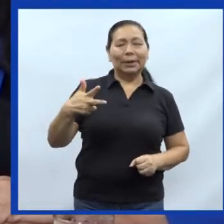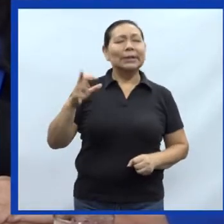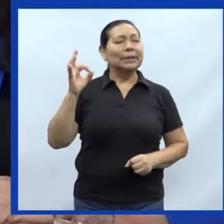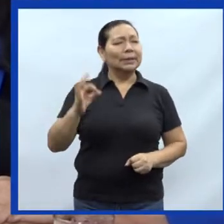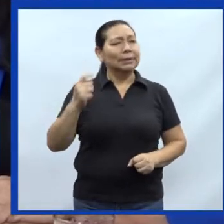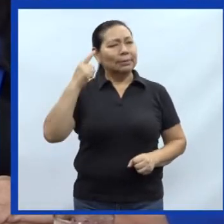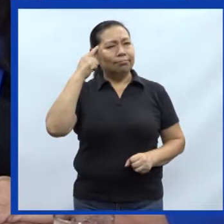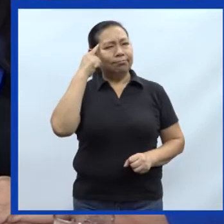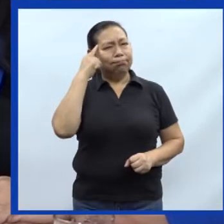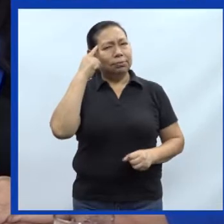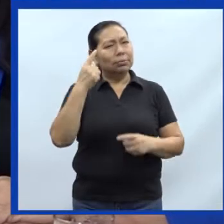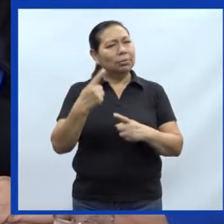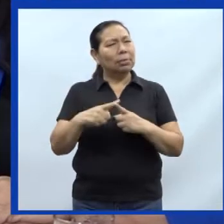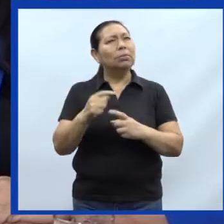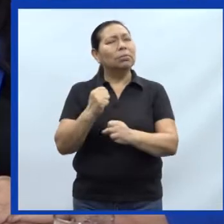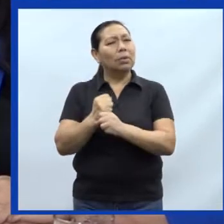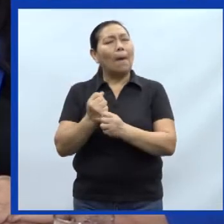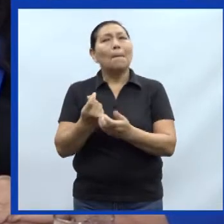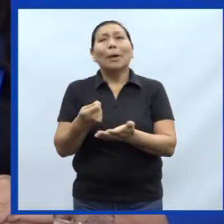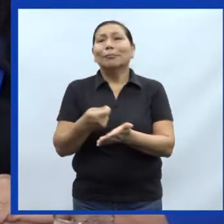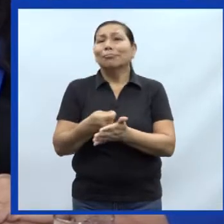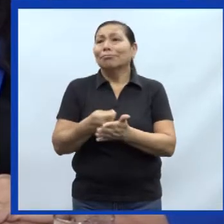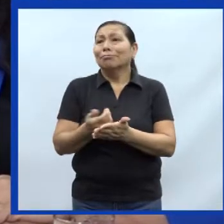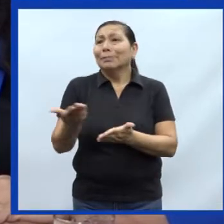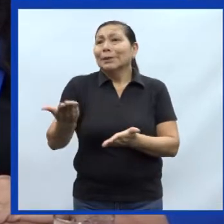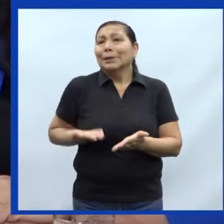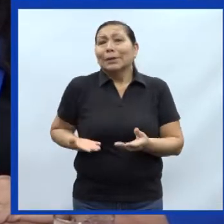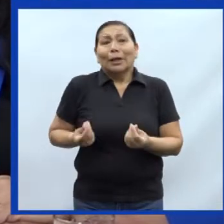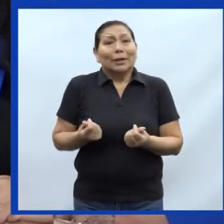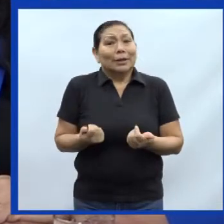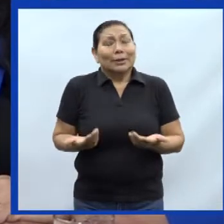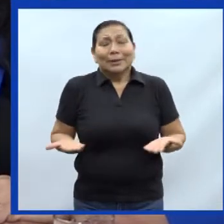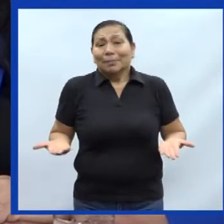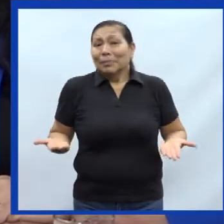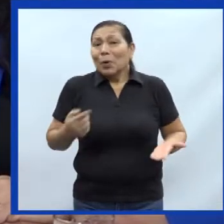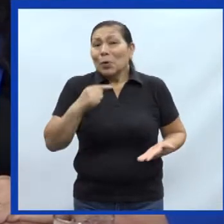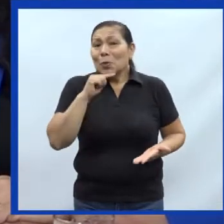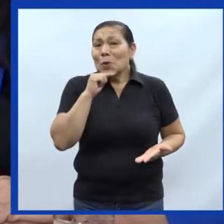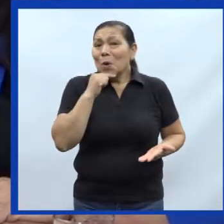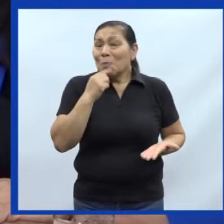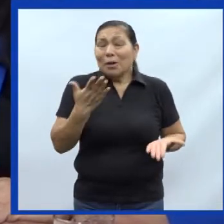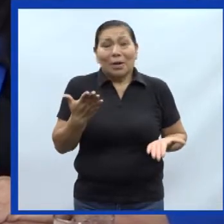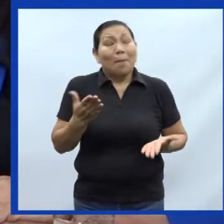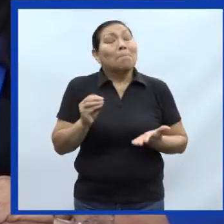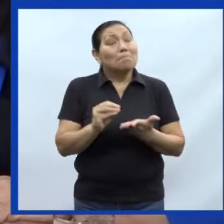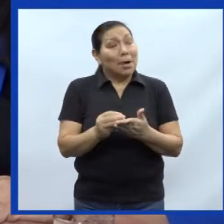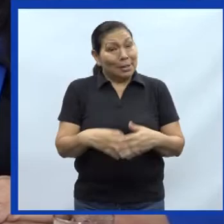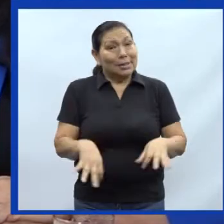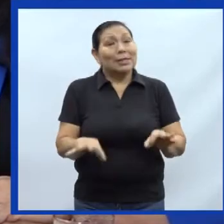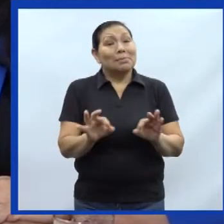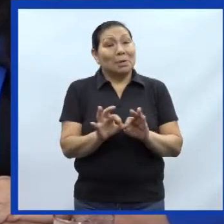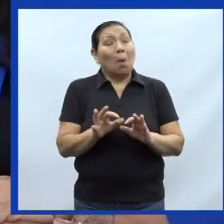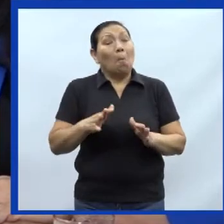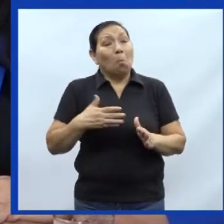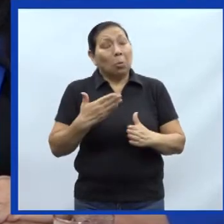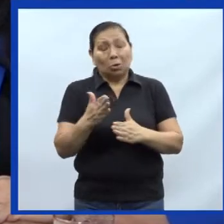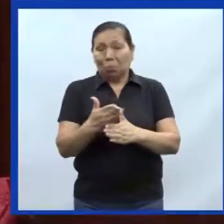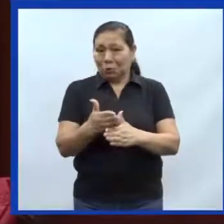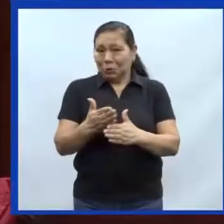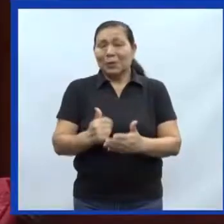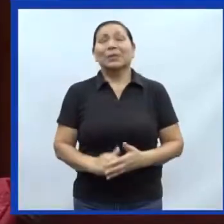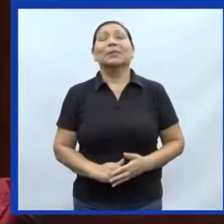siempre en variables de empleo de ingresos, porque la independencia económica de una mujer va a ser muy importante también para que pueda